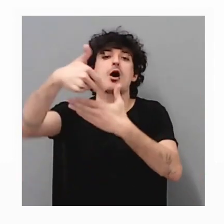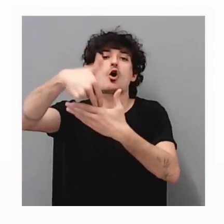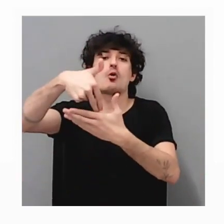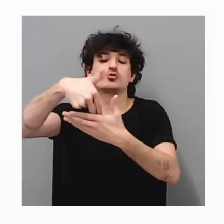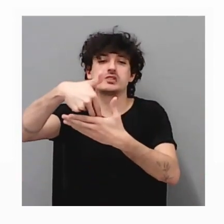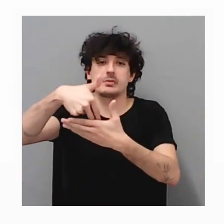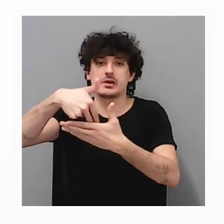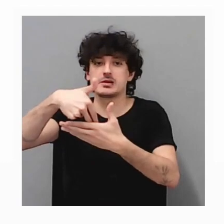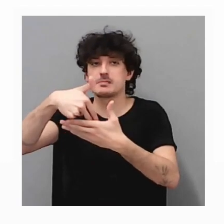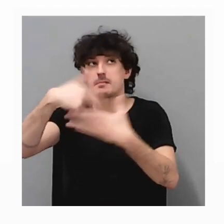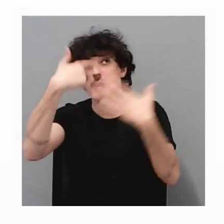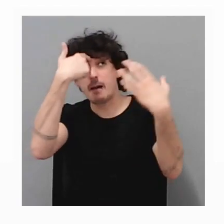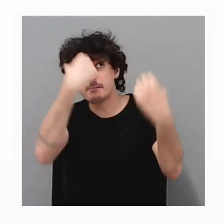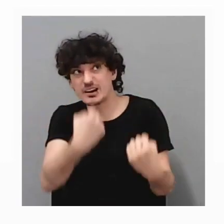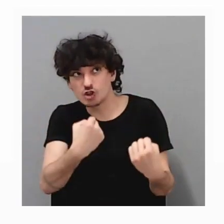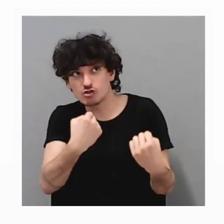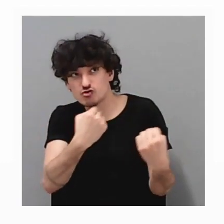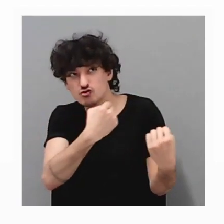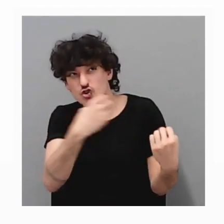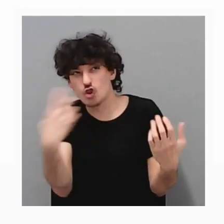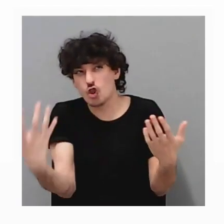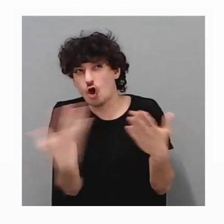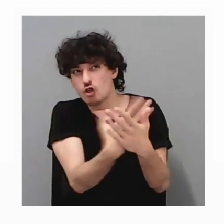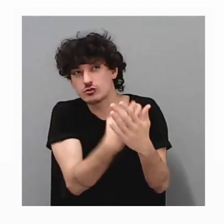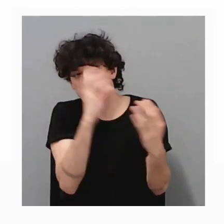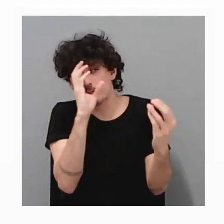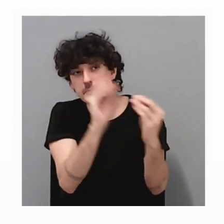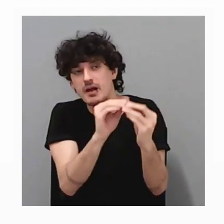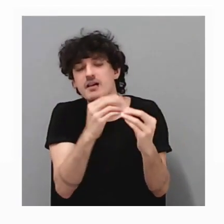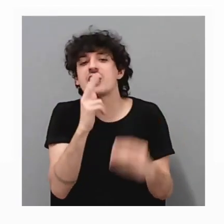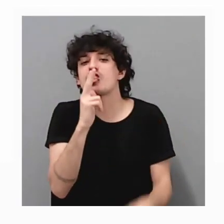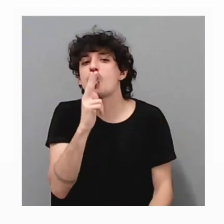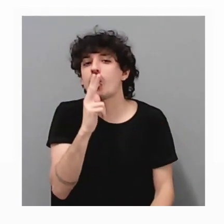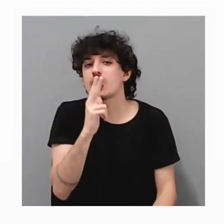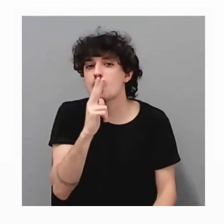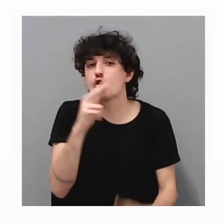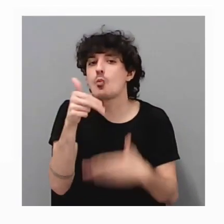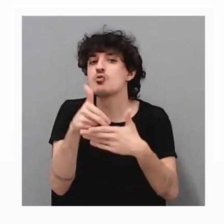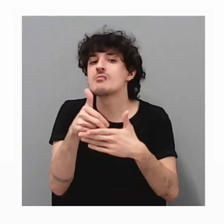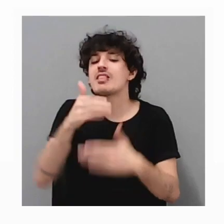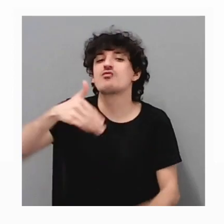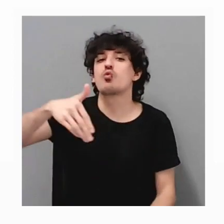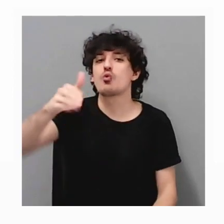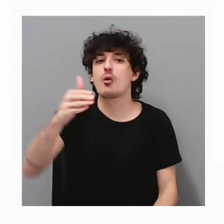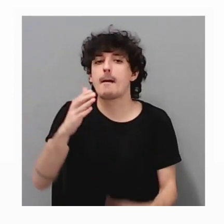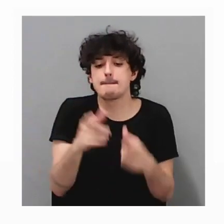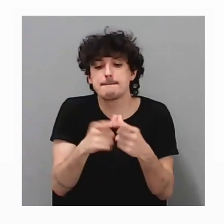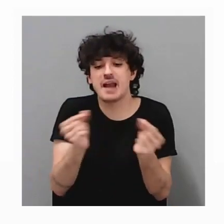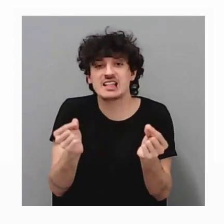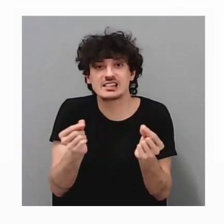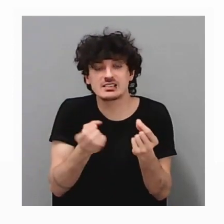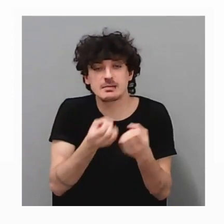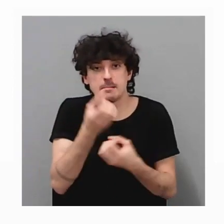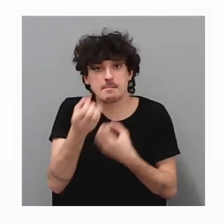los expertos, será el combustible del futuro, hidrógeno. Nuestras plantas más grandes están diseñadas para producir hidrógeno como